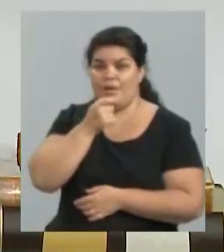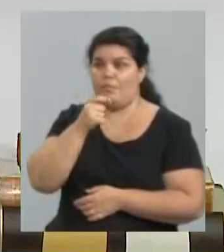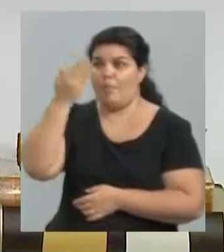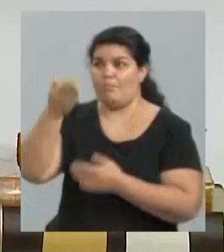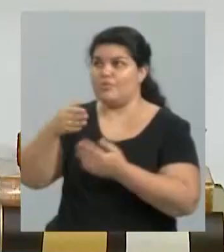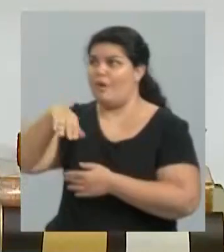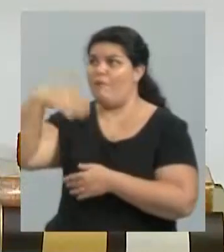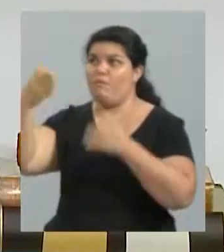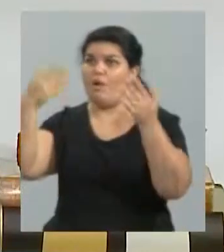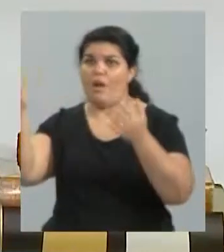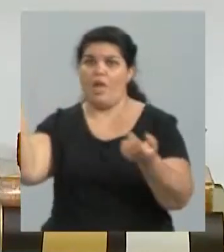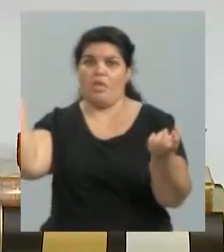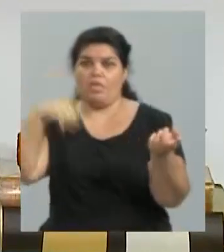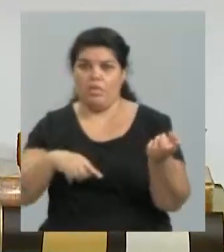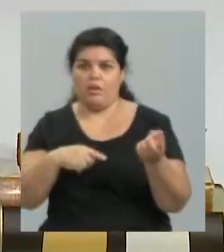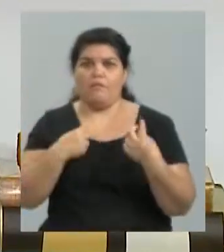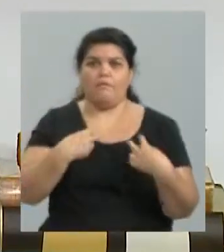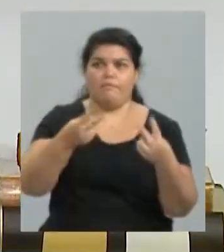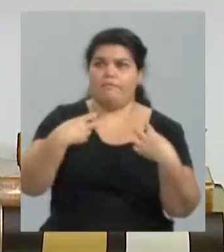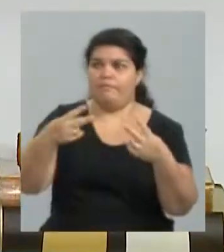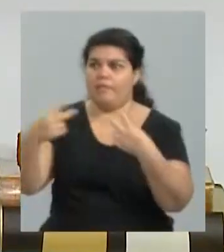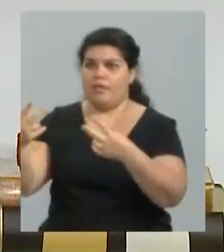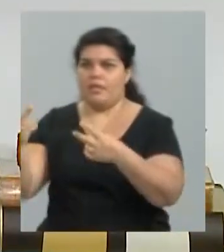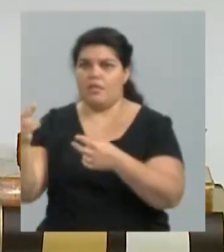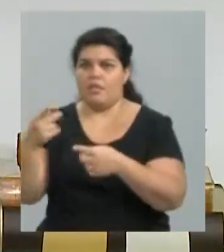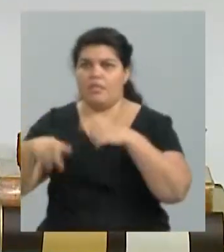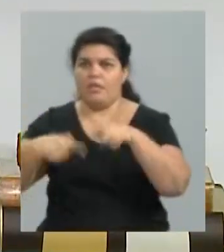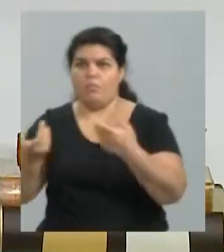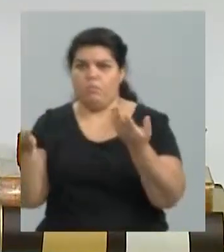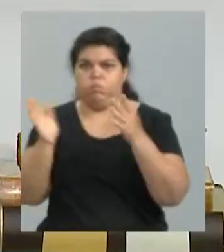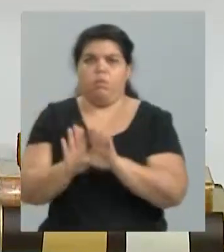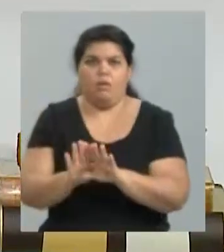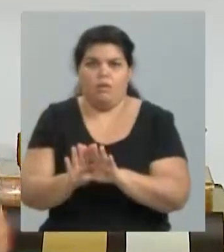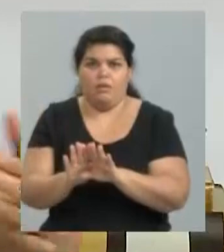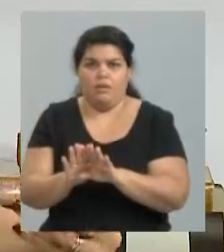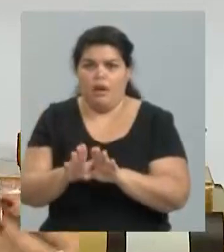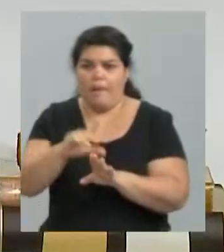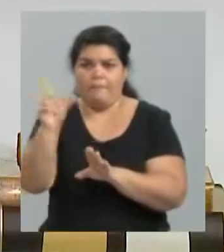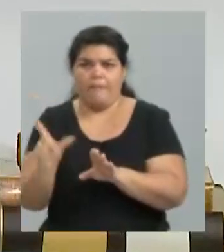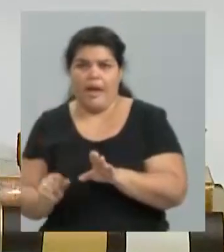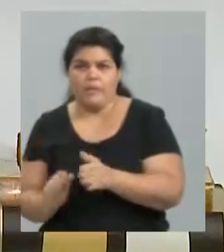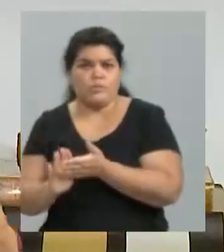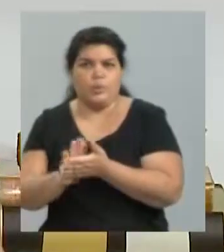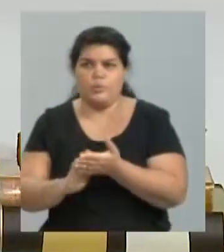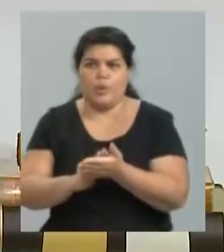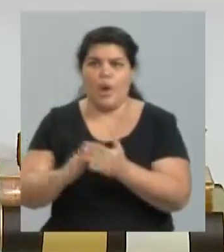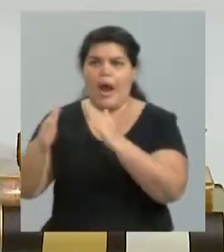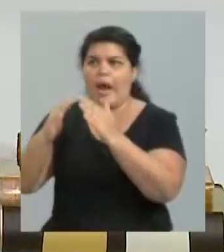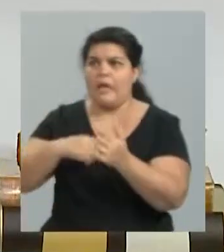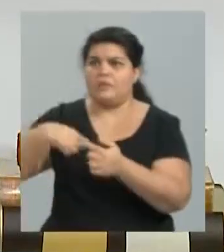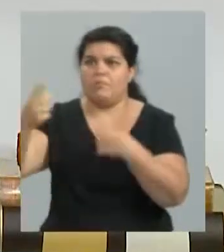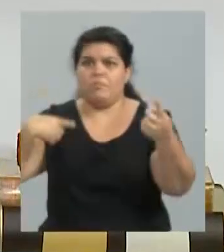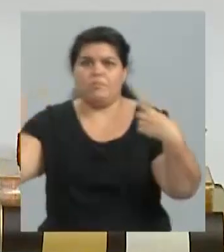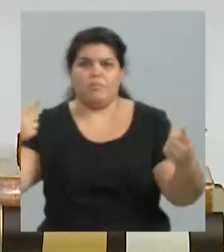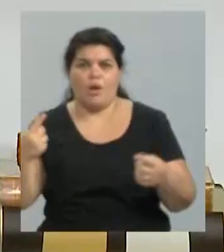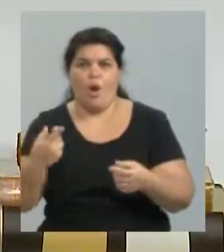movilizaban por todo el país y de pronto se encontraban con que el país estaba parado y no tenían ninguna solución para volver a su casa o a sus provincias, ¿no? Digamos